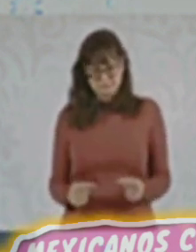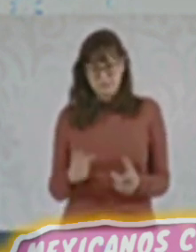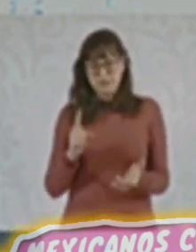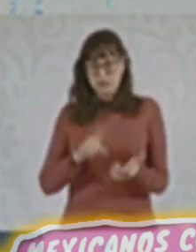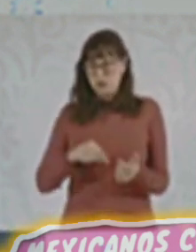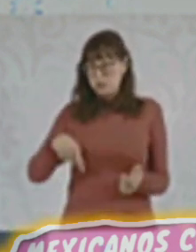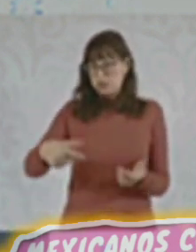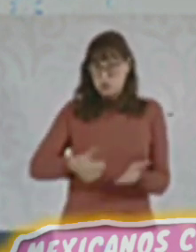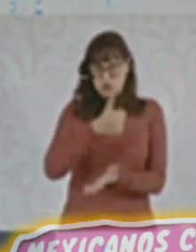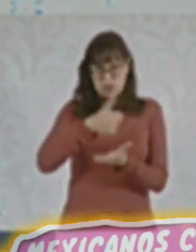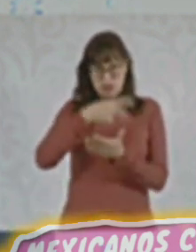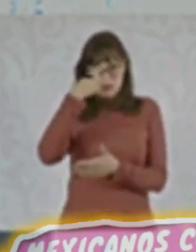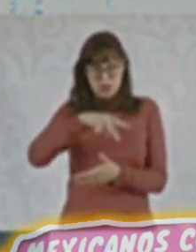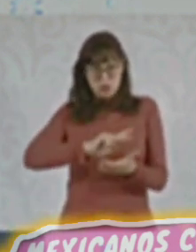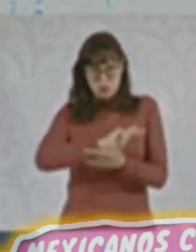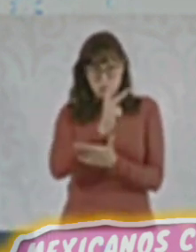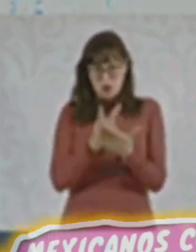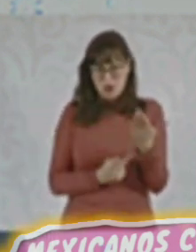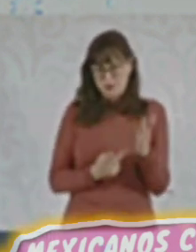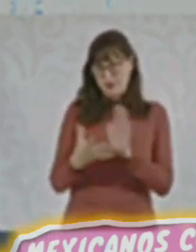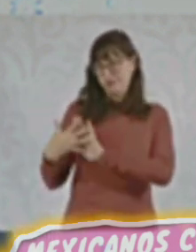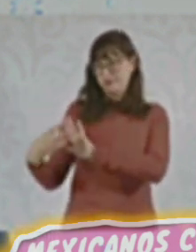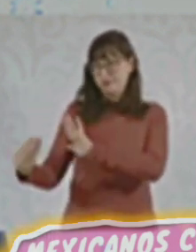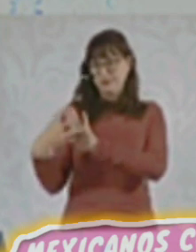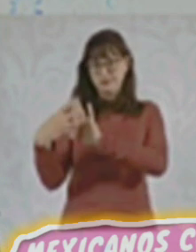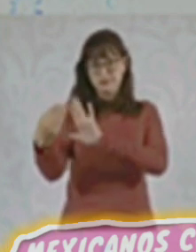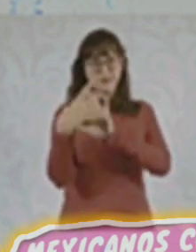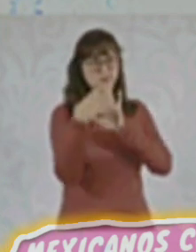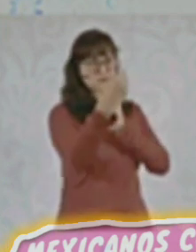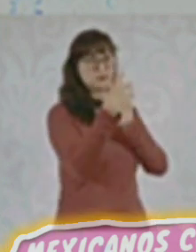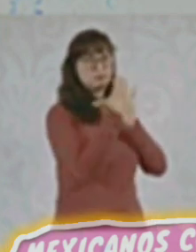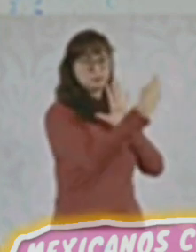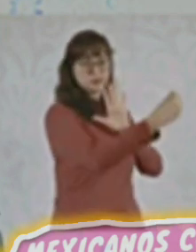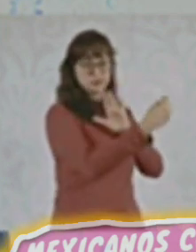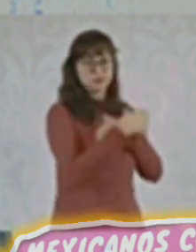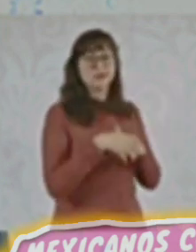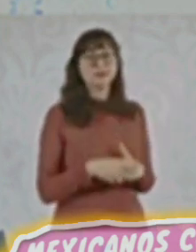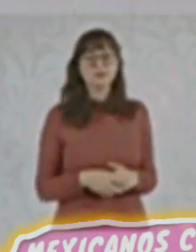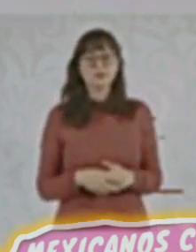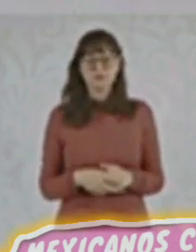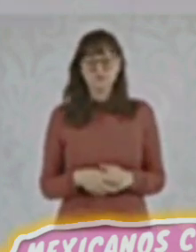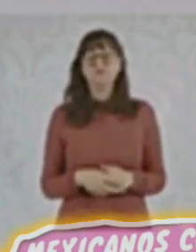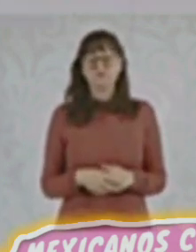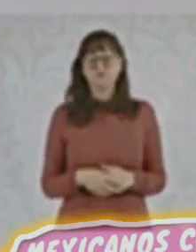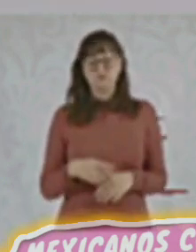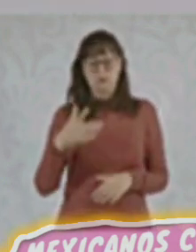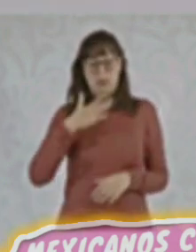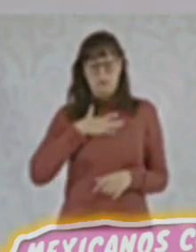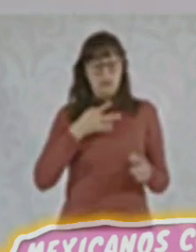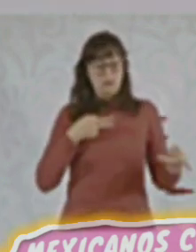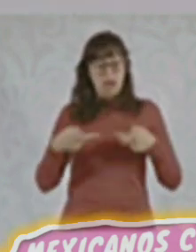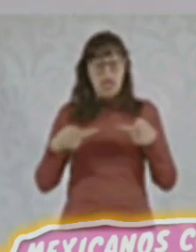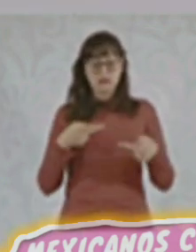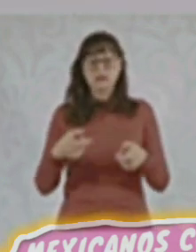México. Entonces, como lo he mencionado, va a dar resultados la estrategia de